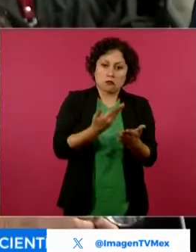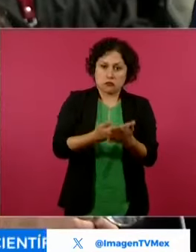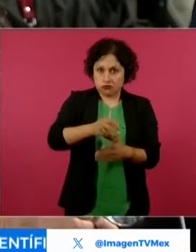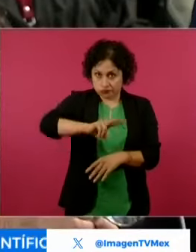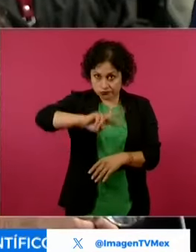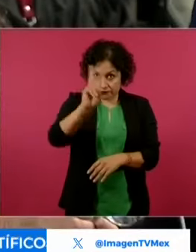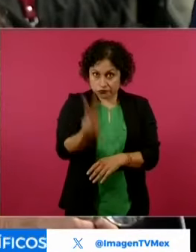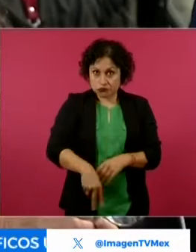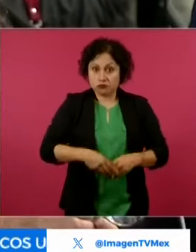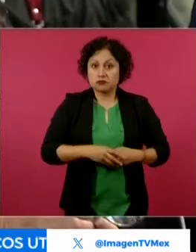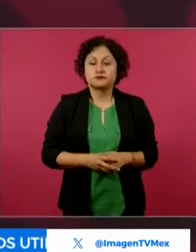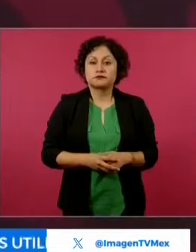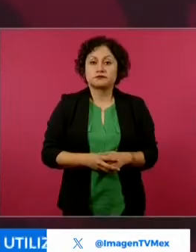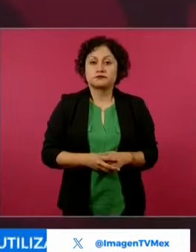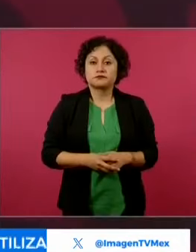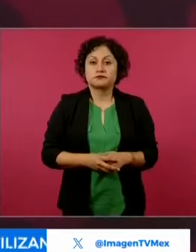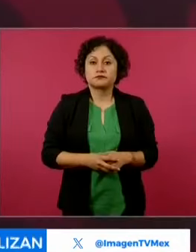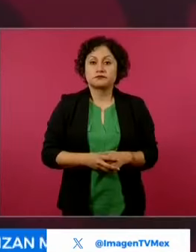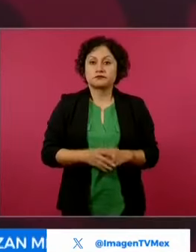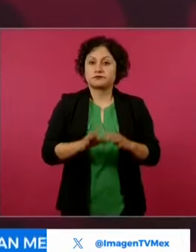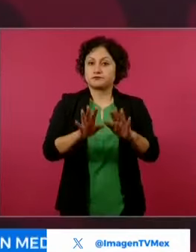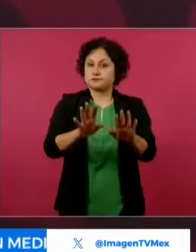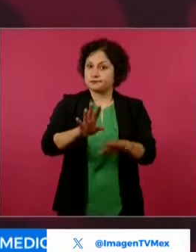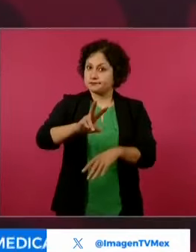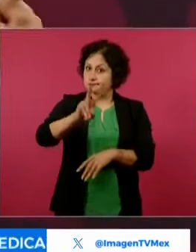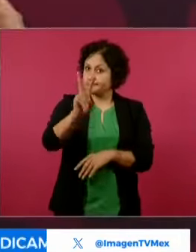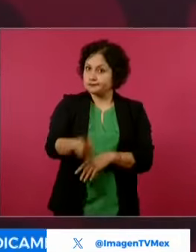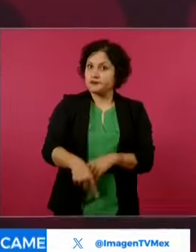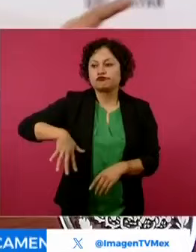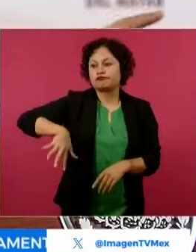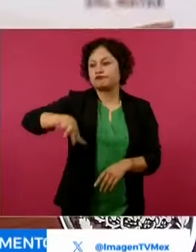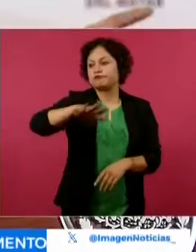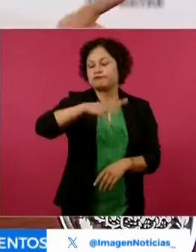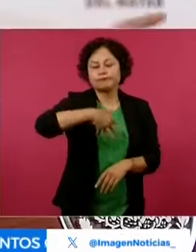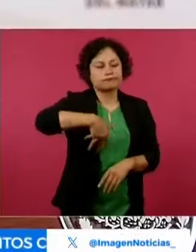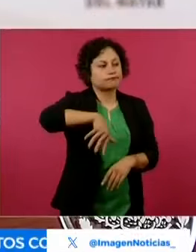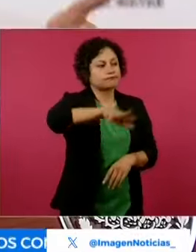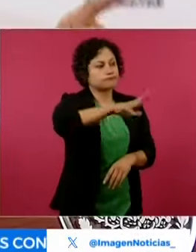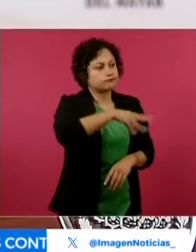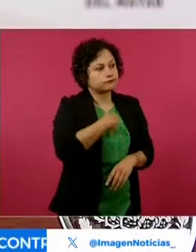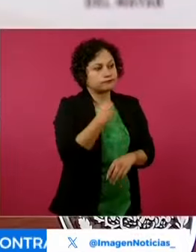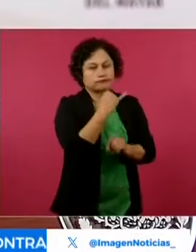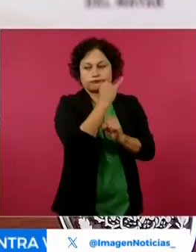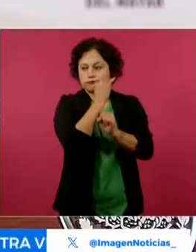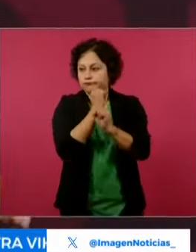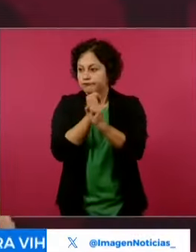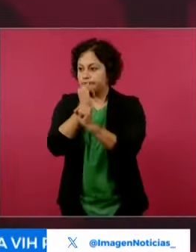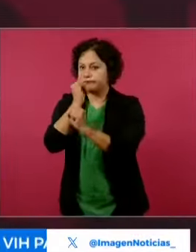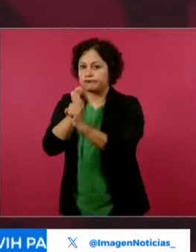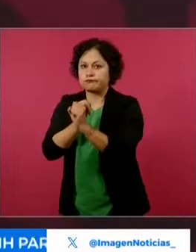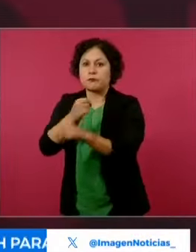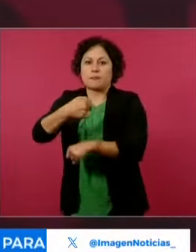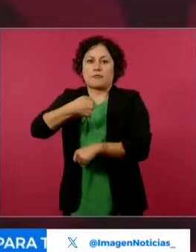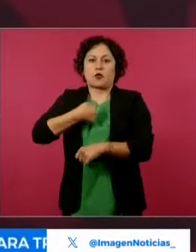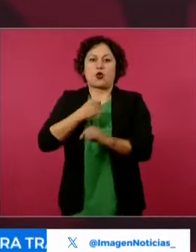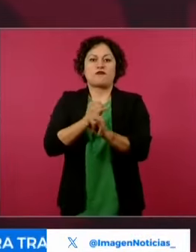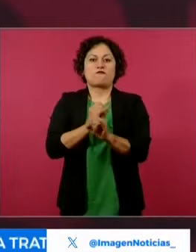Así, y le he buscado por todo y tengo toda la información. Soy el presidente de México.